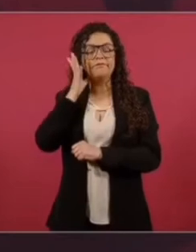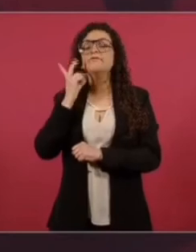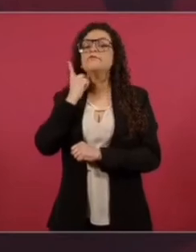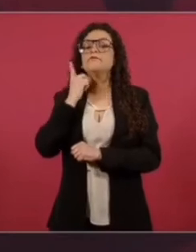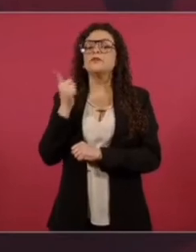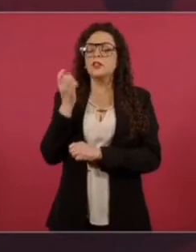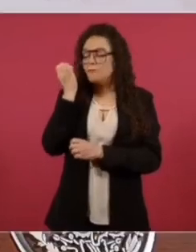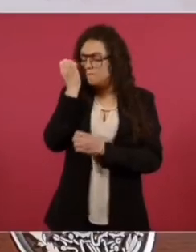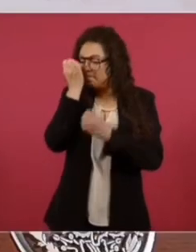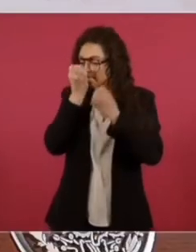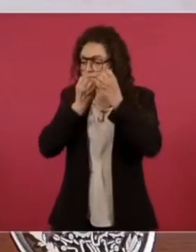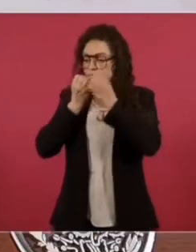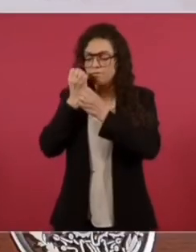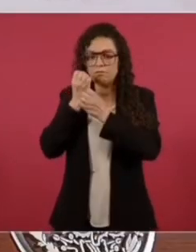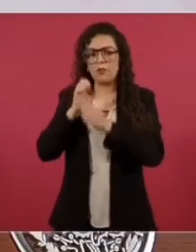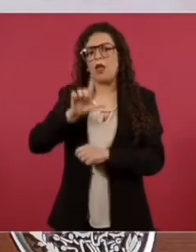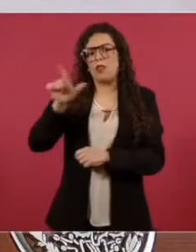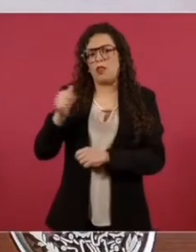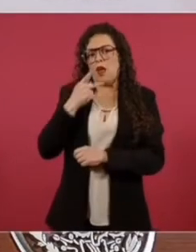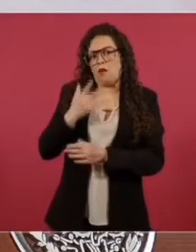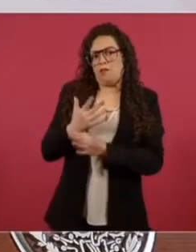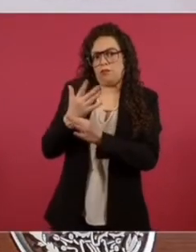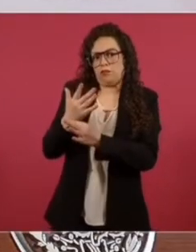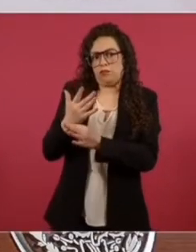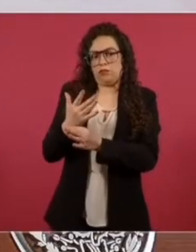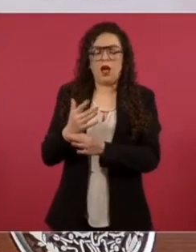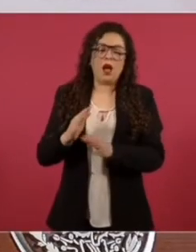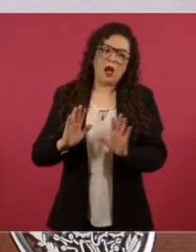usar, ¿sí?, a los trabajadores